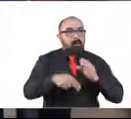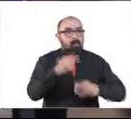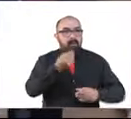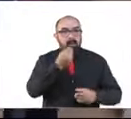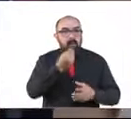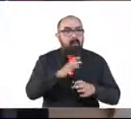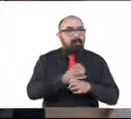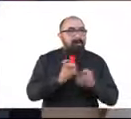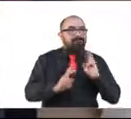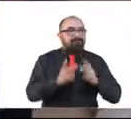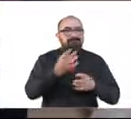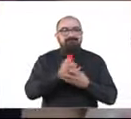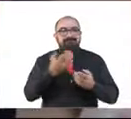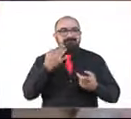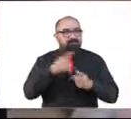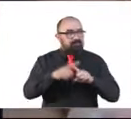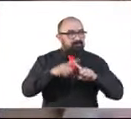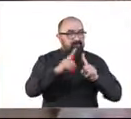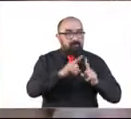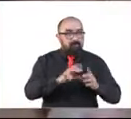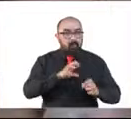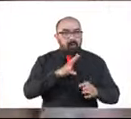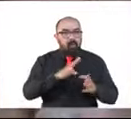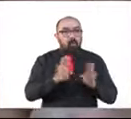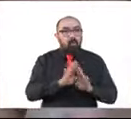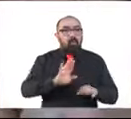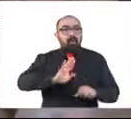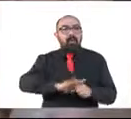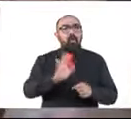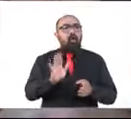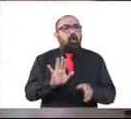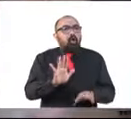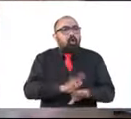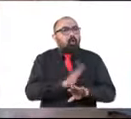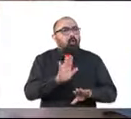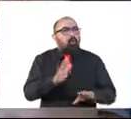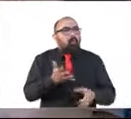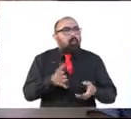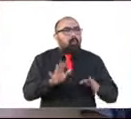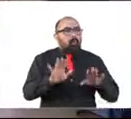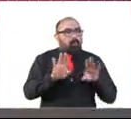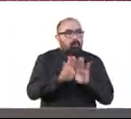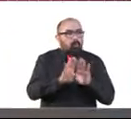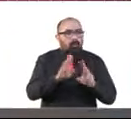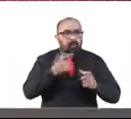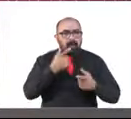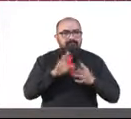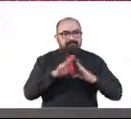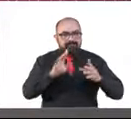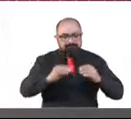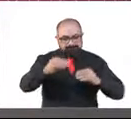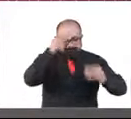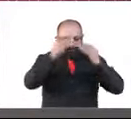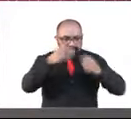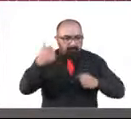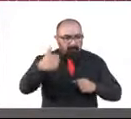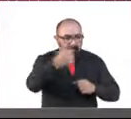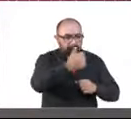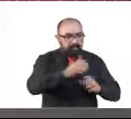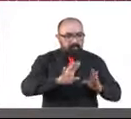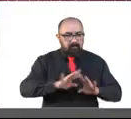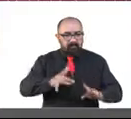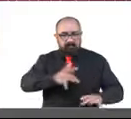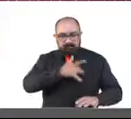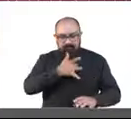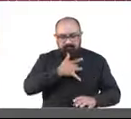y sí, hay estas opciones, la combinación de las cuales nos debería de llevar primero a hacer una concientización de